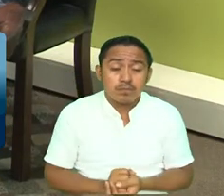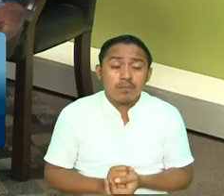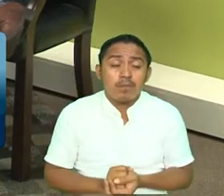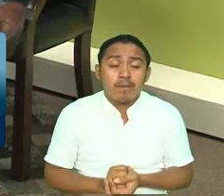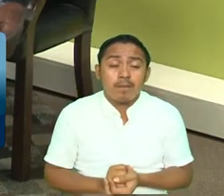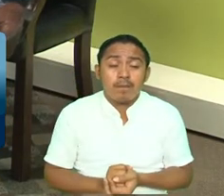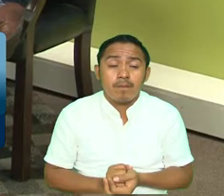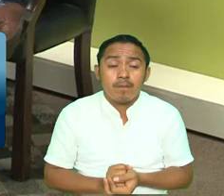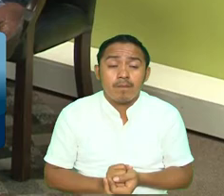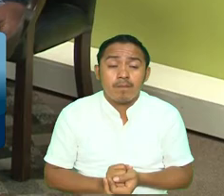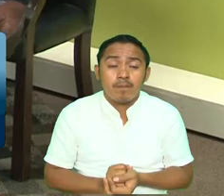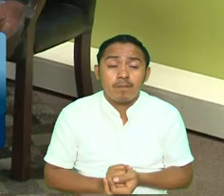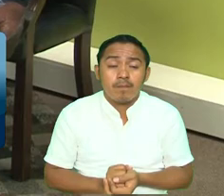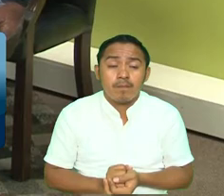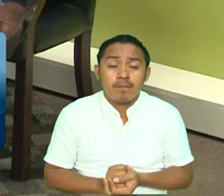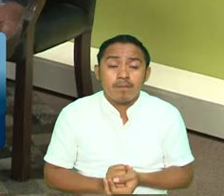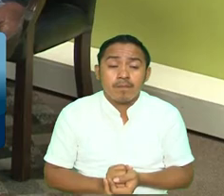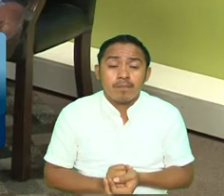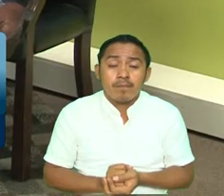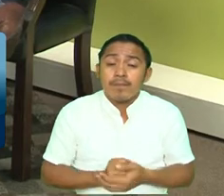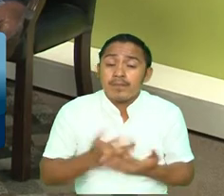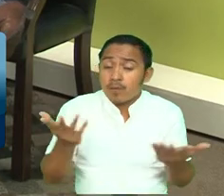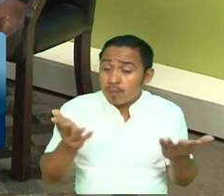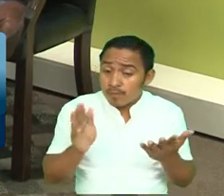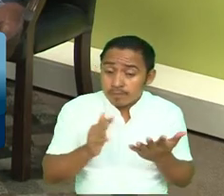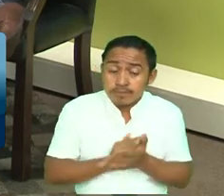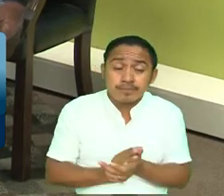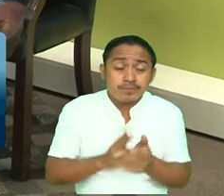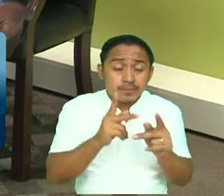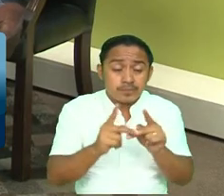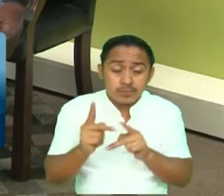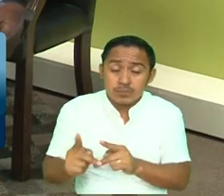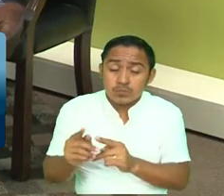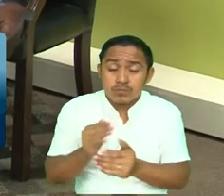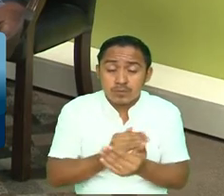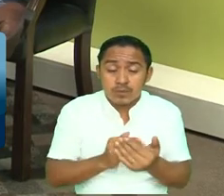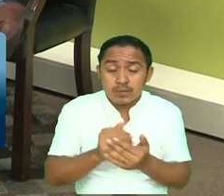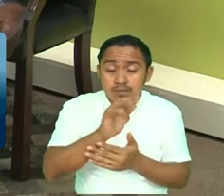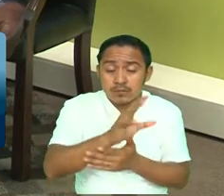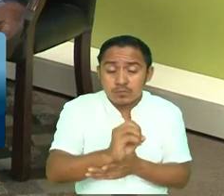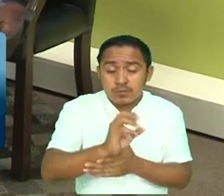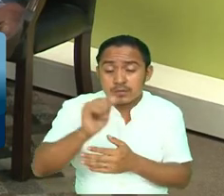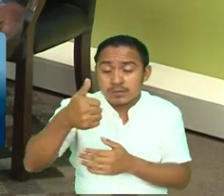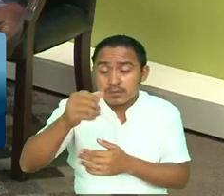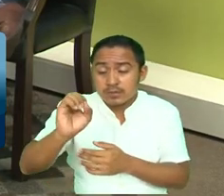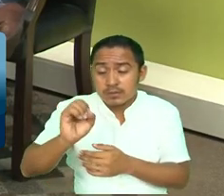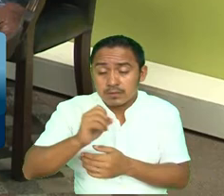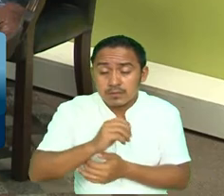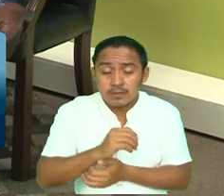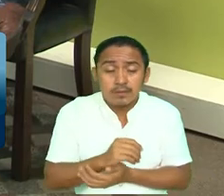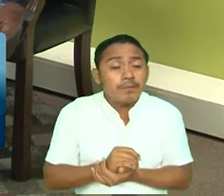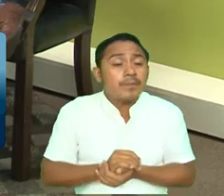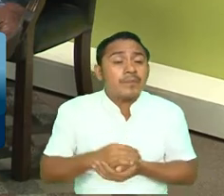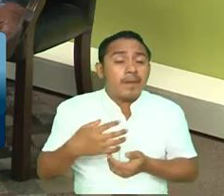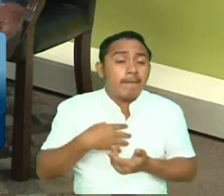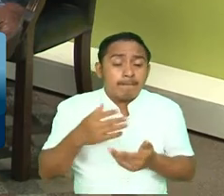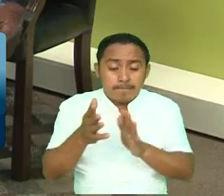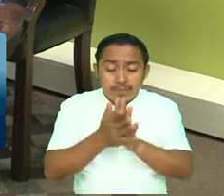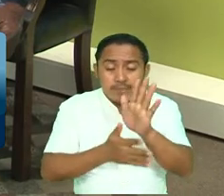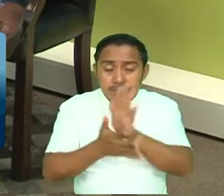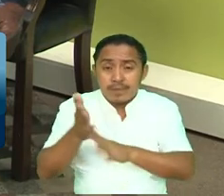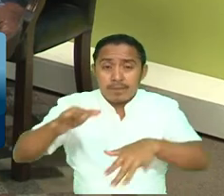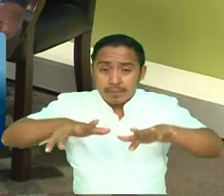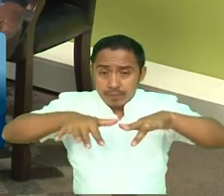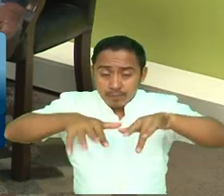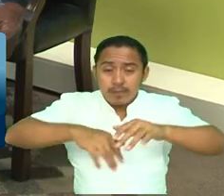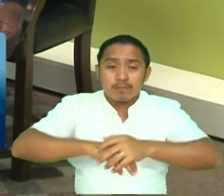lo que es la pubertad. Entonces, la mayor parte de los pacientes, el 50-60%, afecta a las palmas y las plantas, pero también